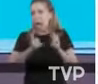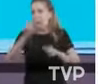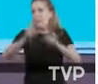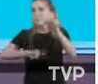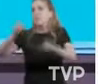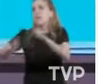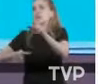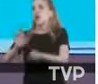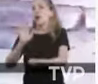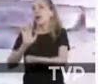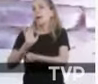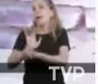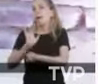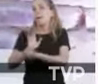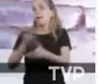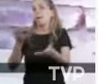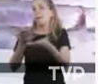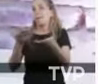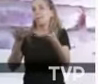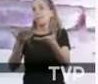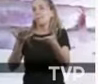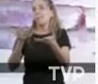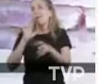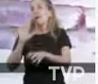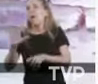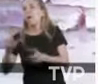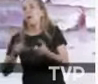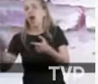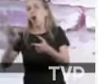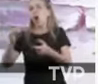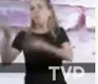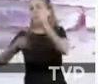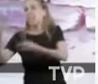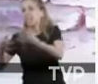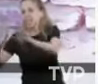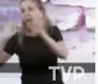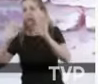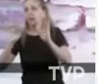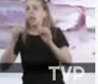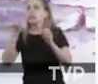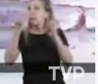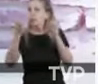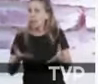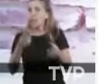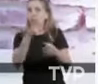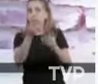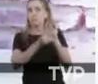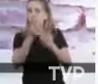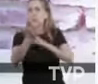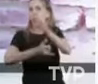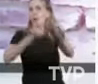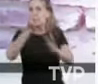con posiciones o con apreciaciones o con informaciones absolutamente falsas. Así que creo que esta reunión era importantísima,